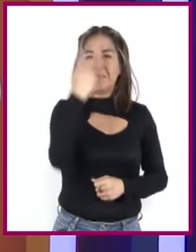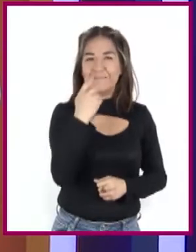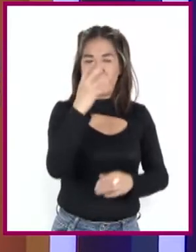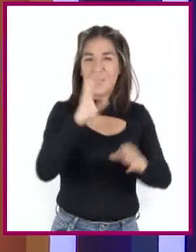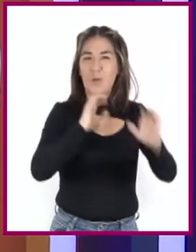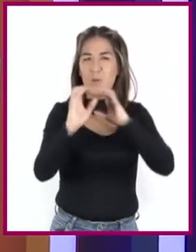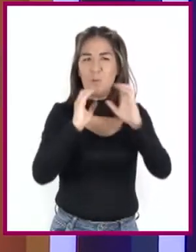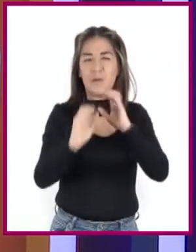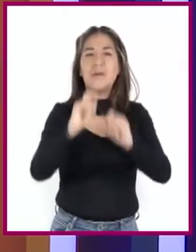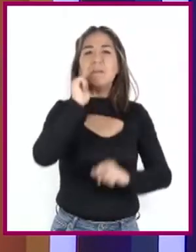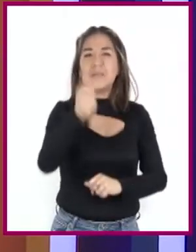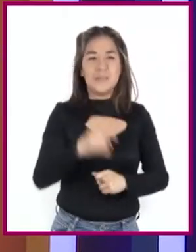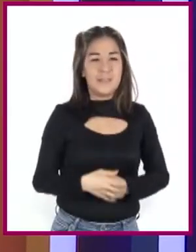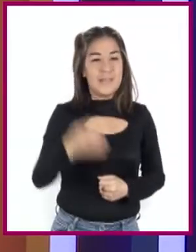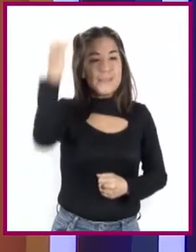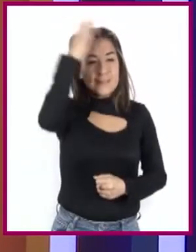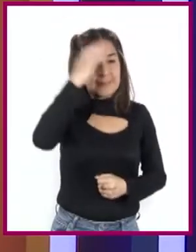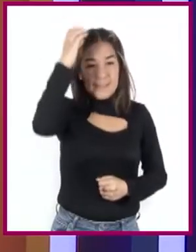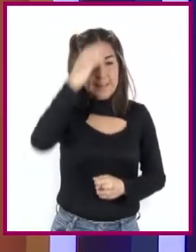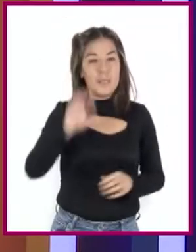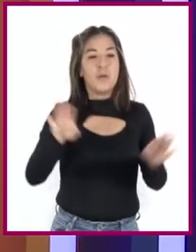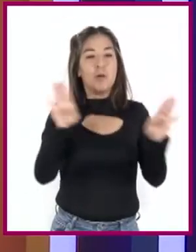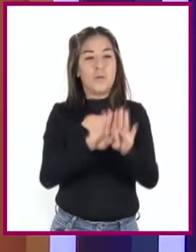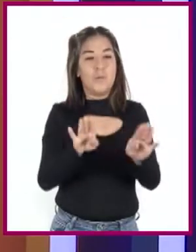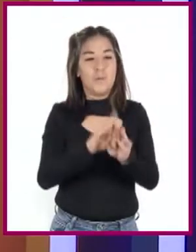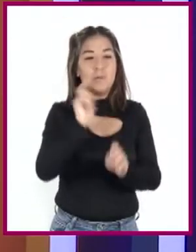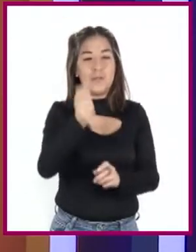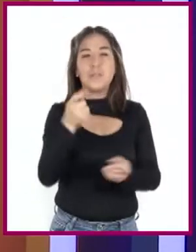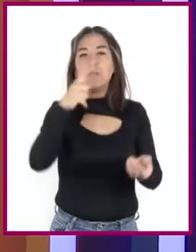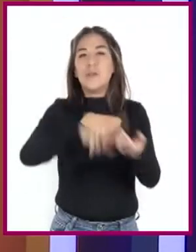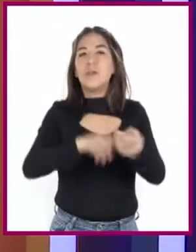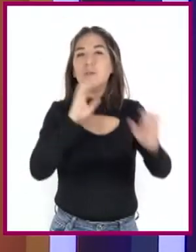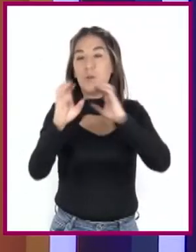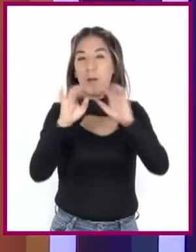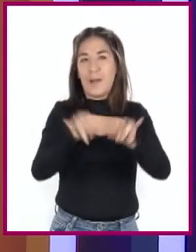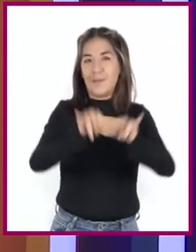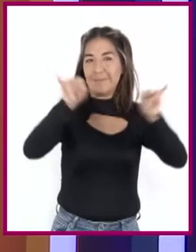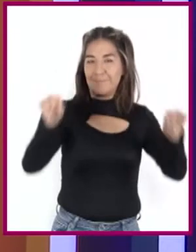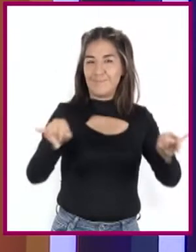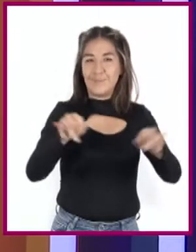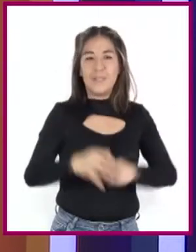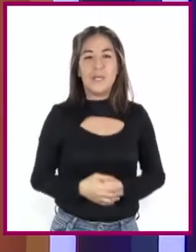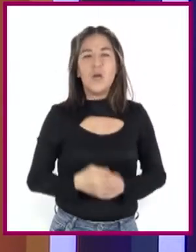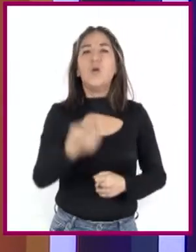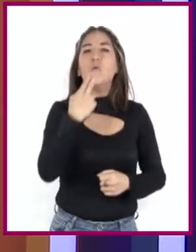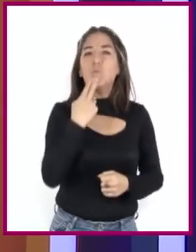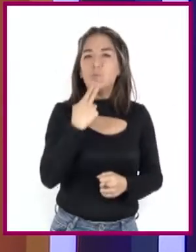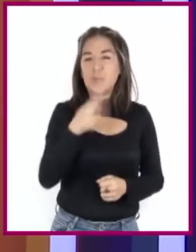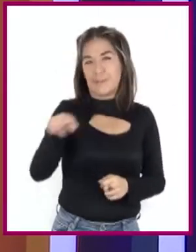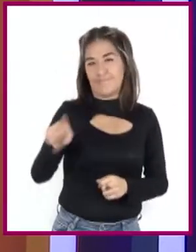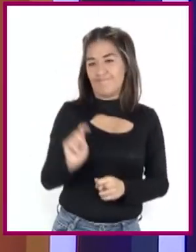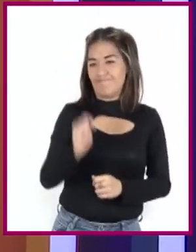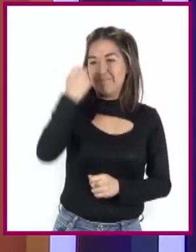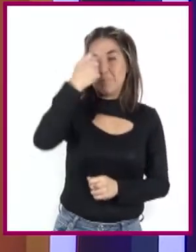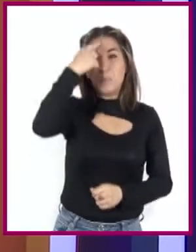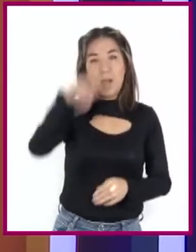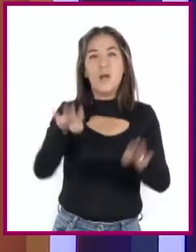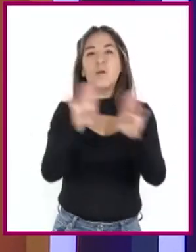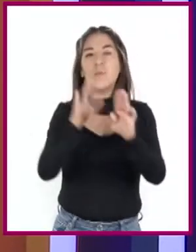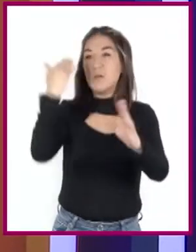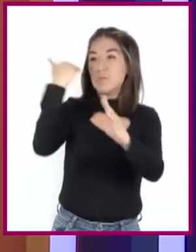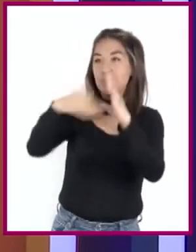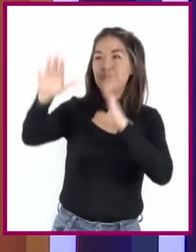se definen como la ciencia y la tecnología de la comunicación a distancia, usando la tecnología para enviar y